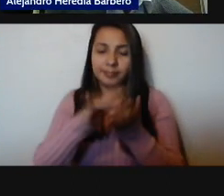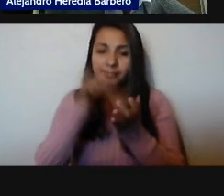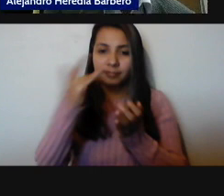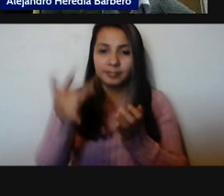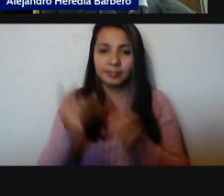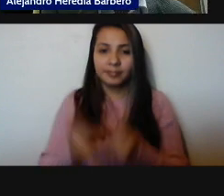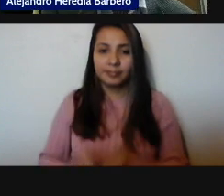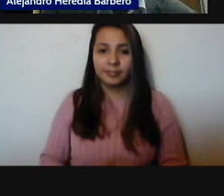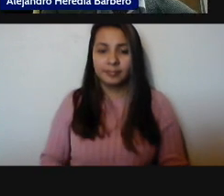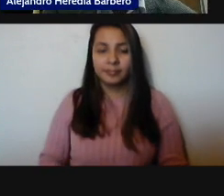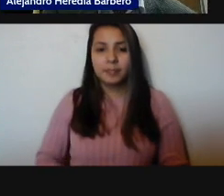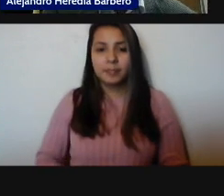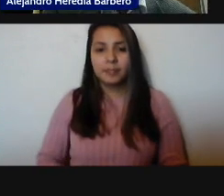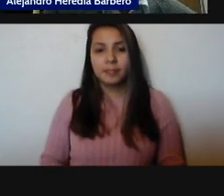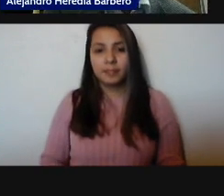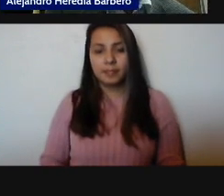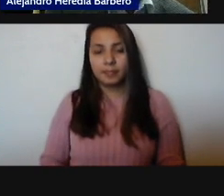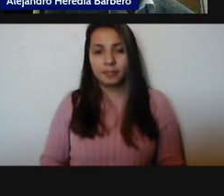ustedes. Muchísimas gracias.